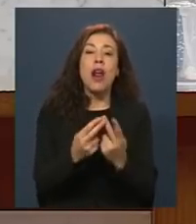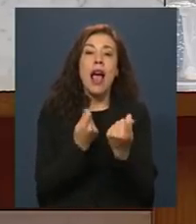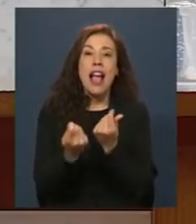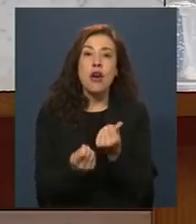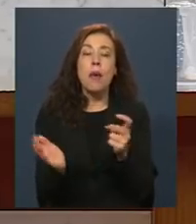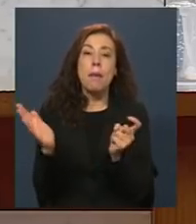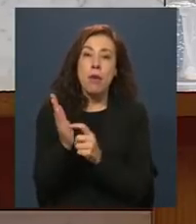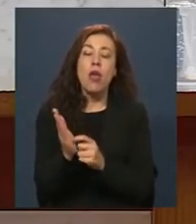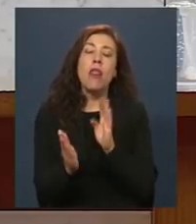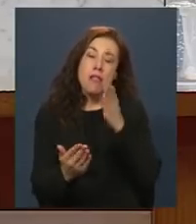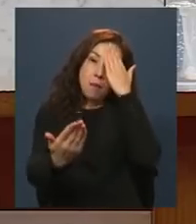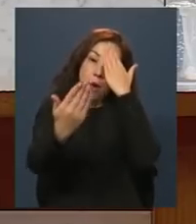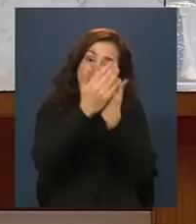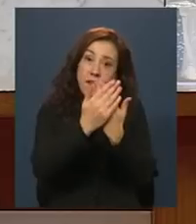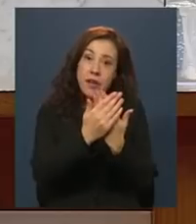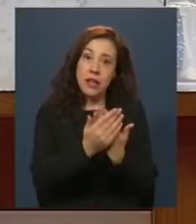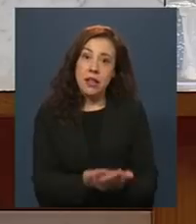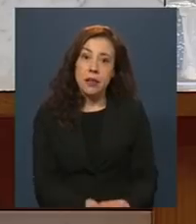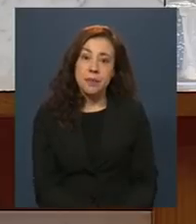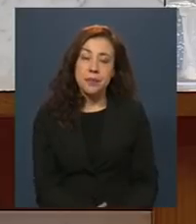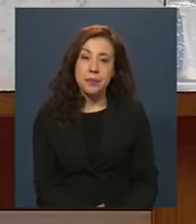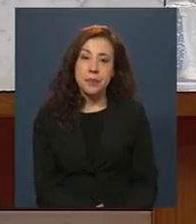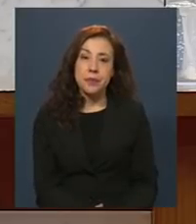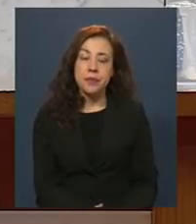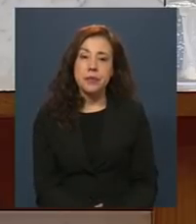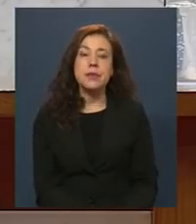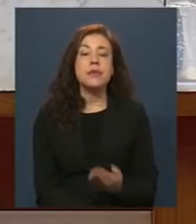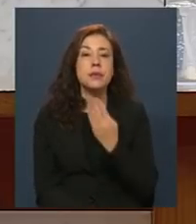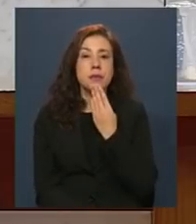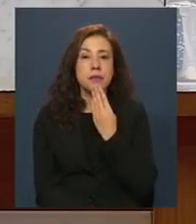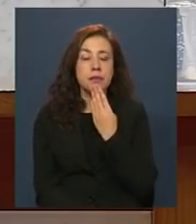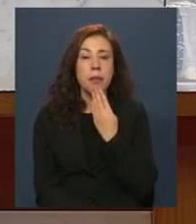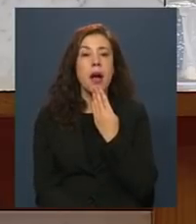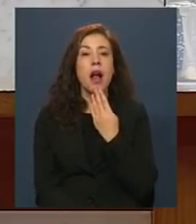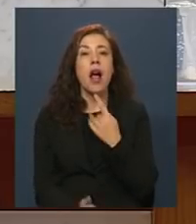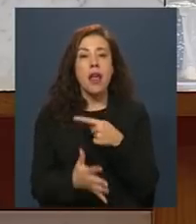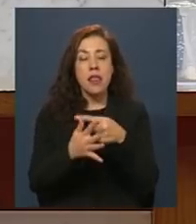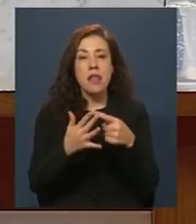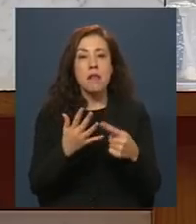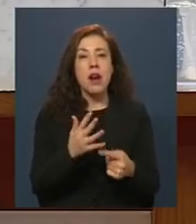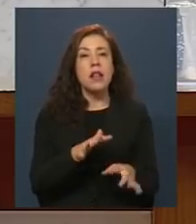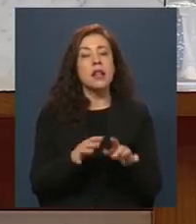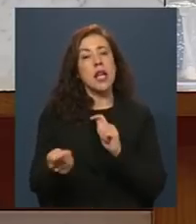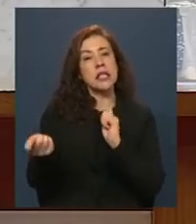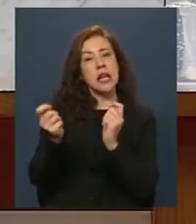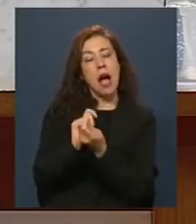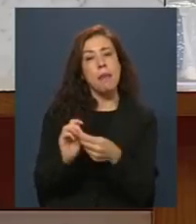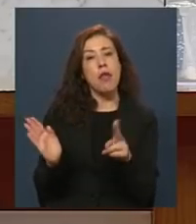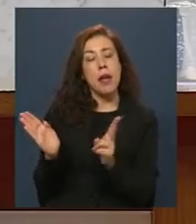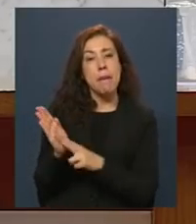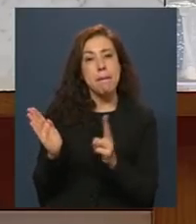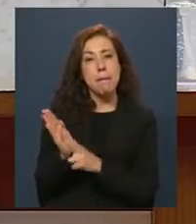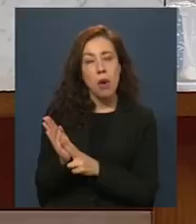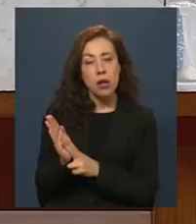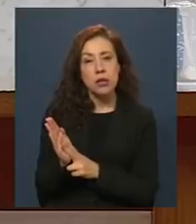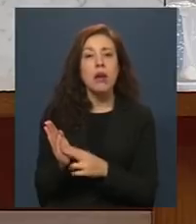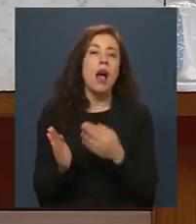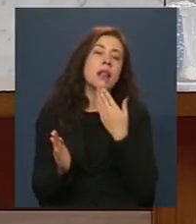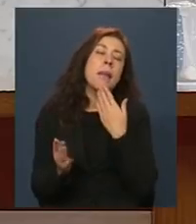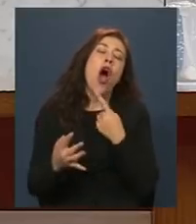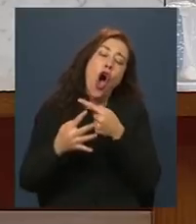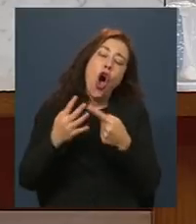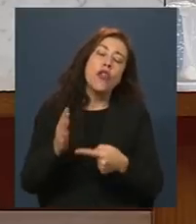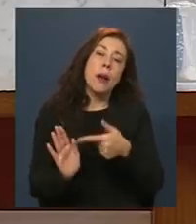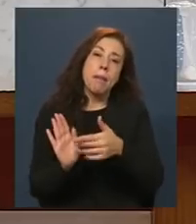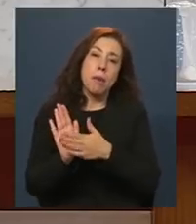que debemos afrontar. Y, por cierto, un conjunto de exenciones y cambios tributarios, entre otras políticas